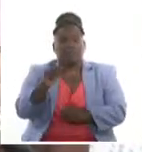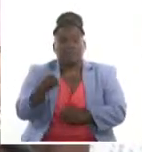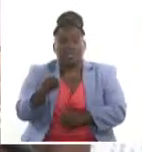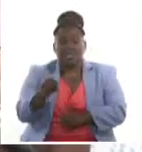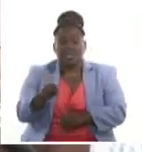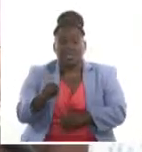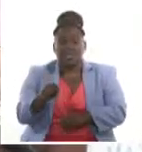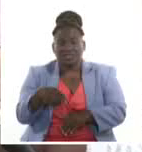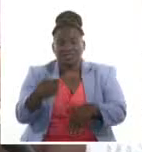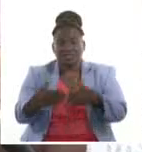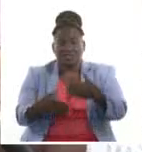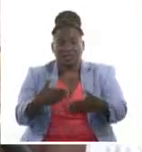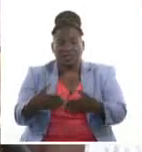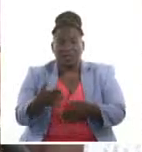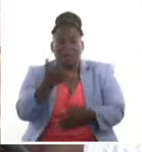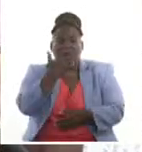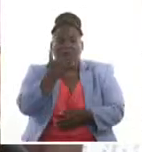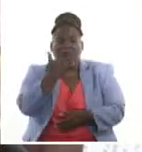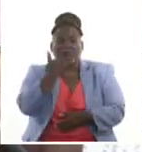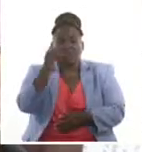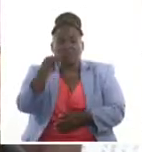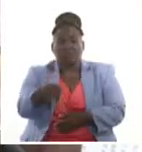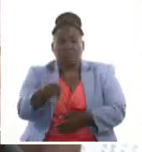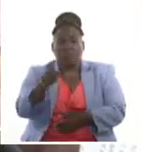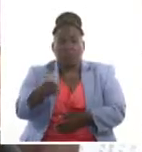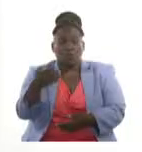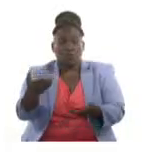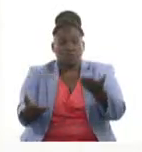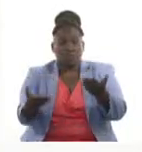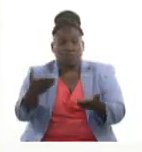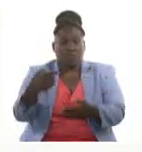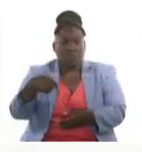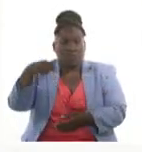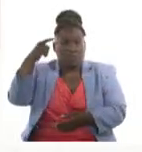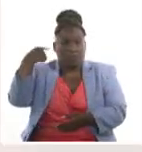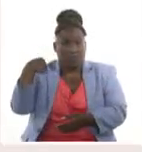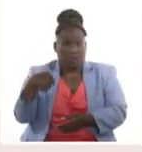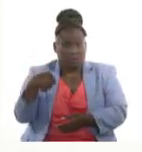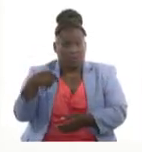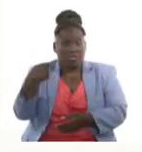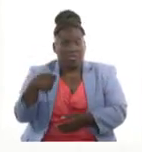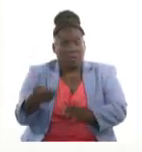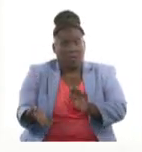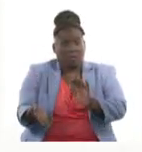la afectación de hoy respecto a ayer, estamos estimando que crezca aproximadamente en 100 megawatts.